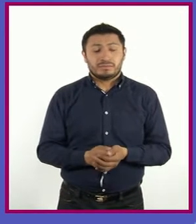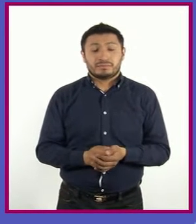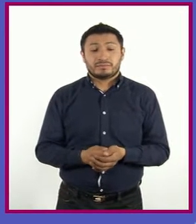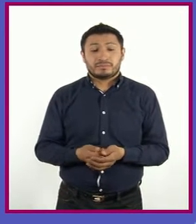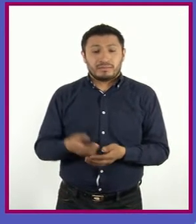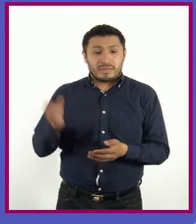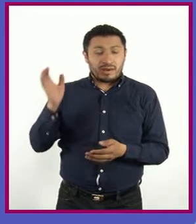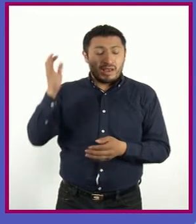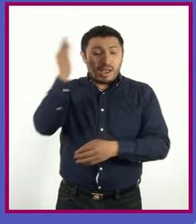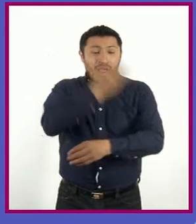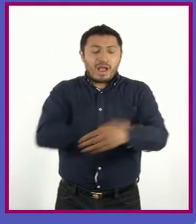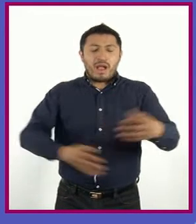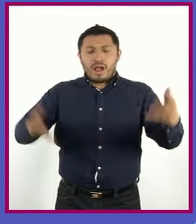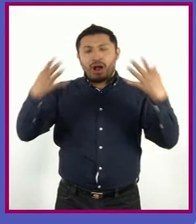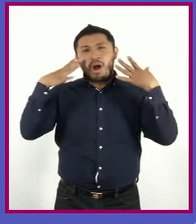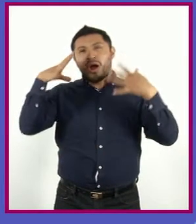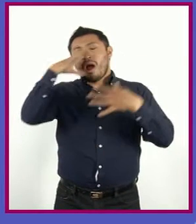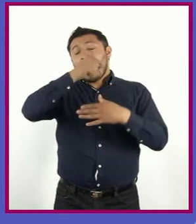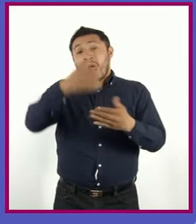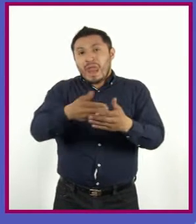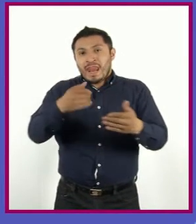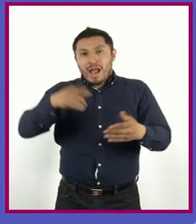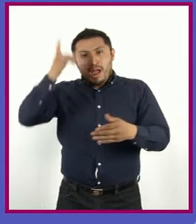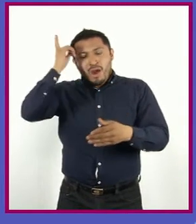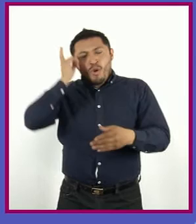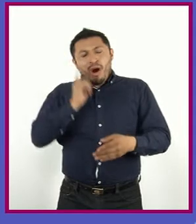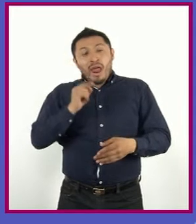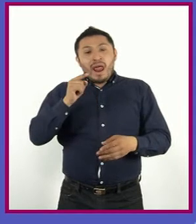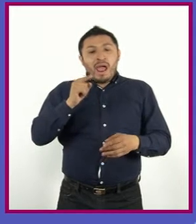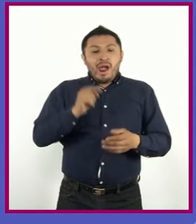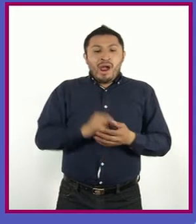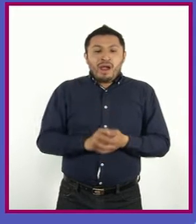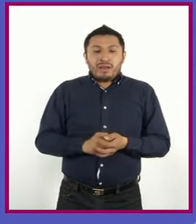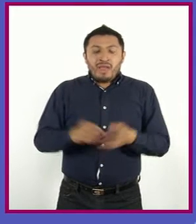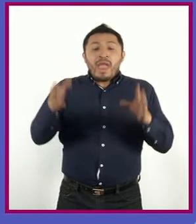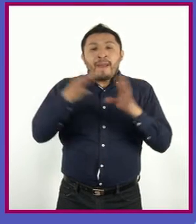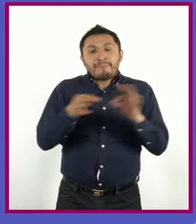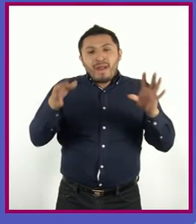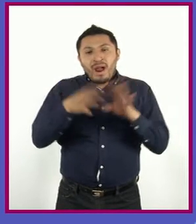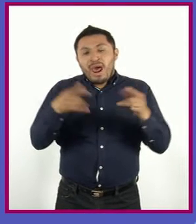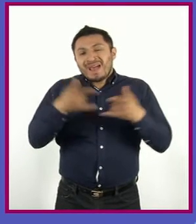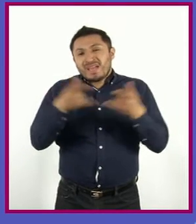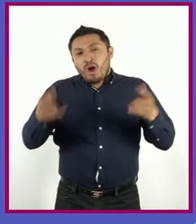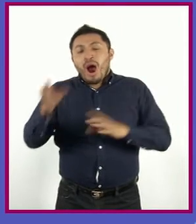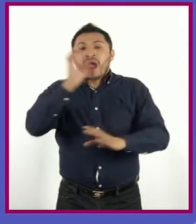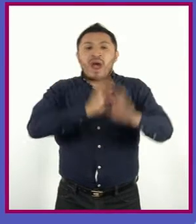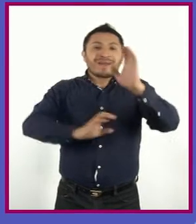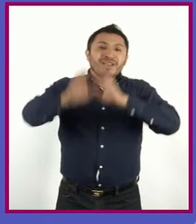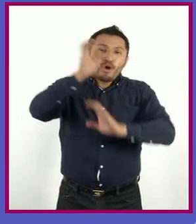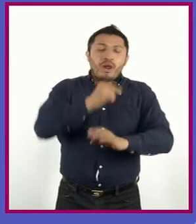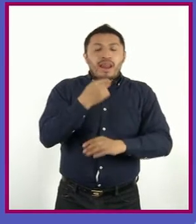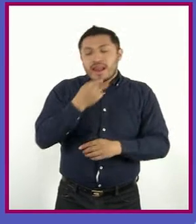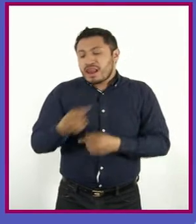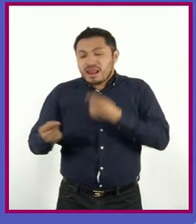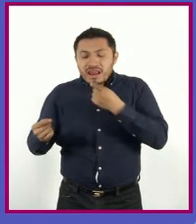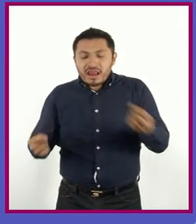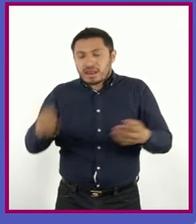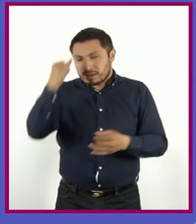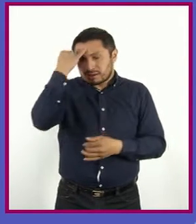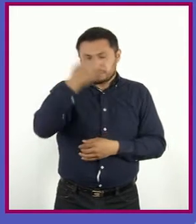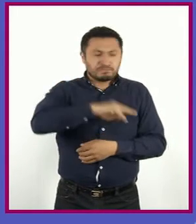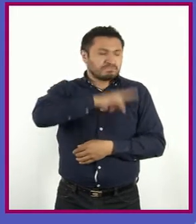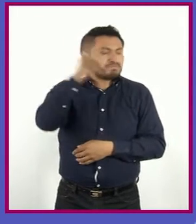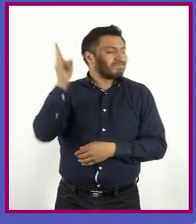de las tardes, antes de la siesta, a ella o a Mita nos contaban historias y canciones infantiles indias que nunca